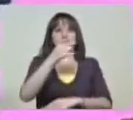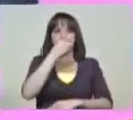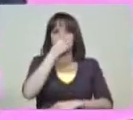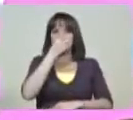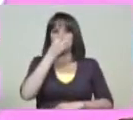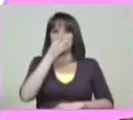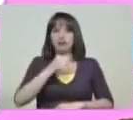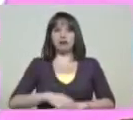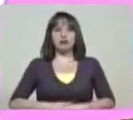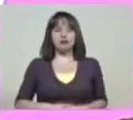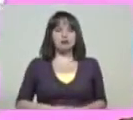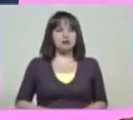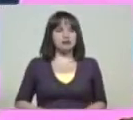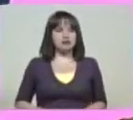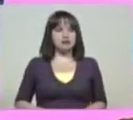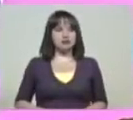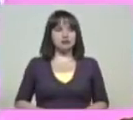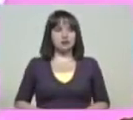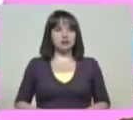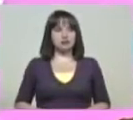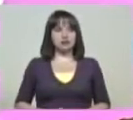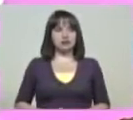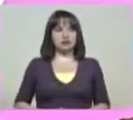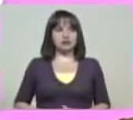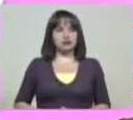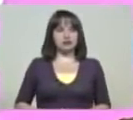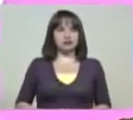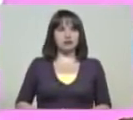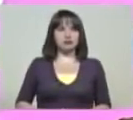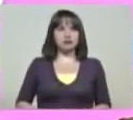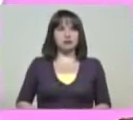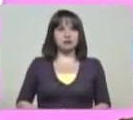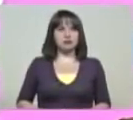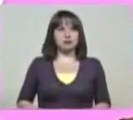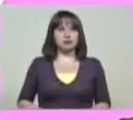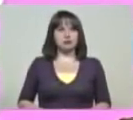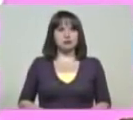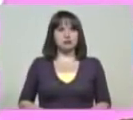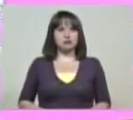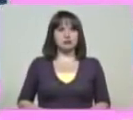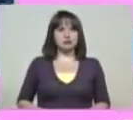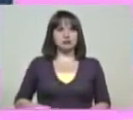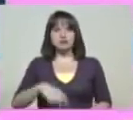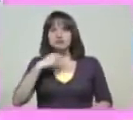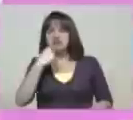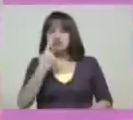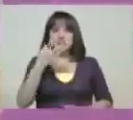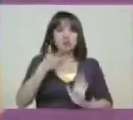Ah, o sea, es una decisión autónoma de la plenipotenciaria. Digo yo como un comentario, pues.